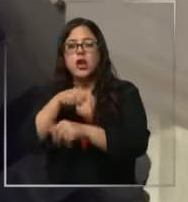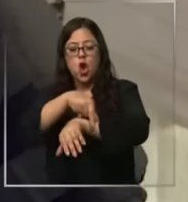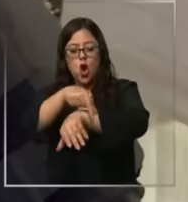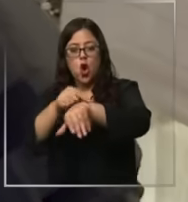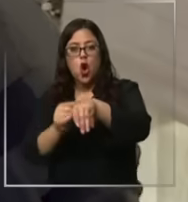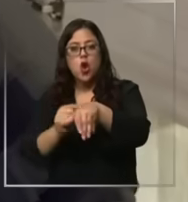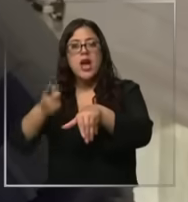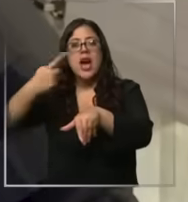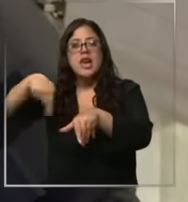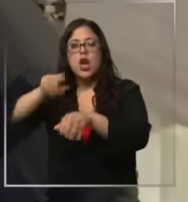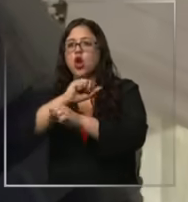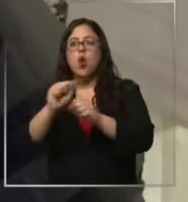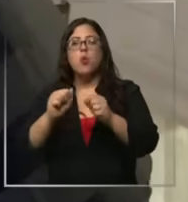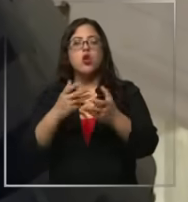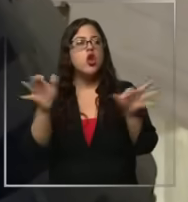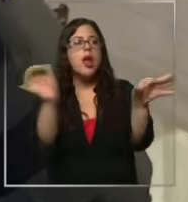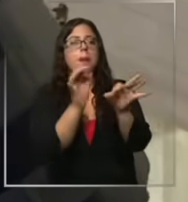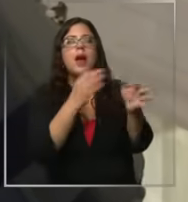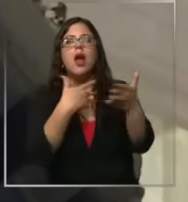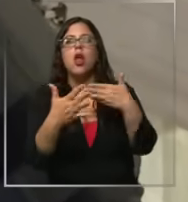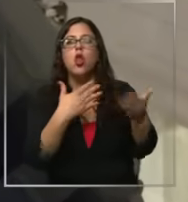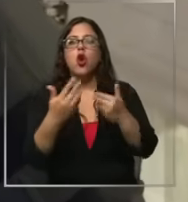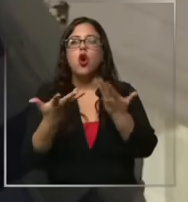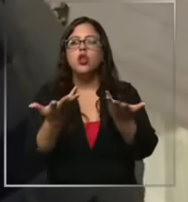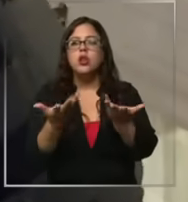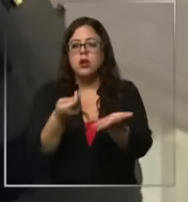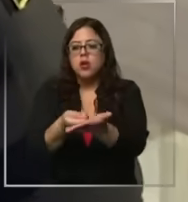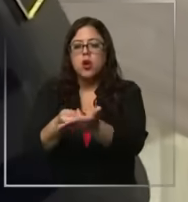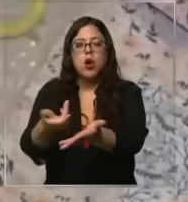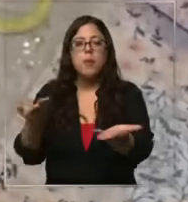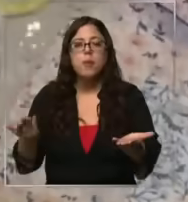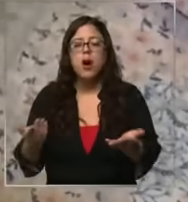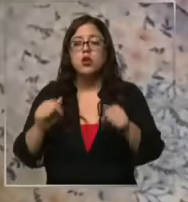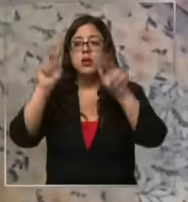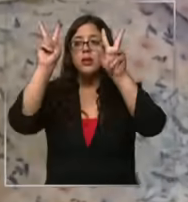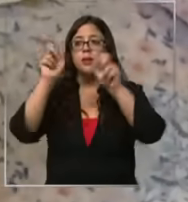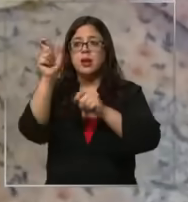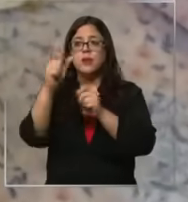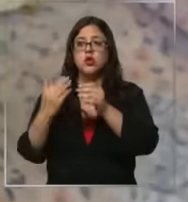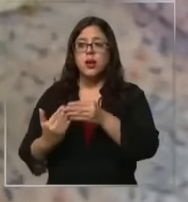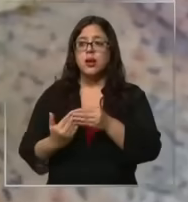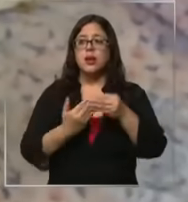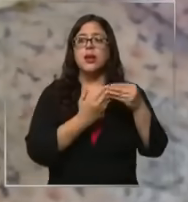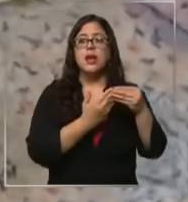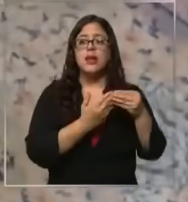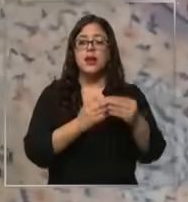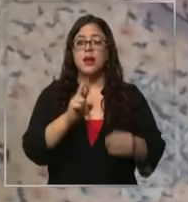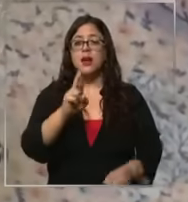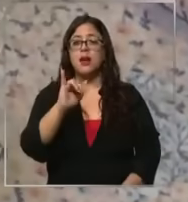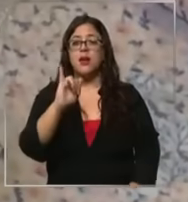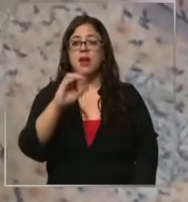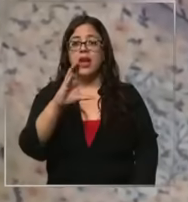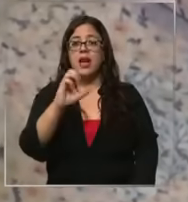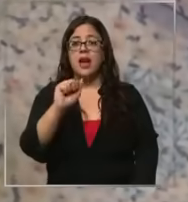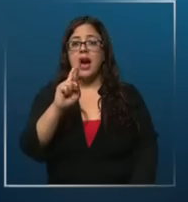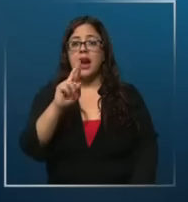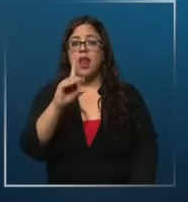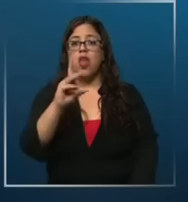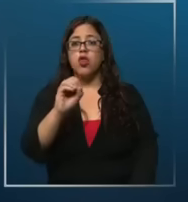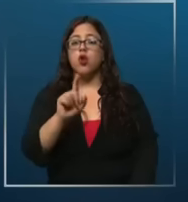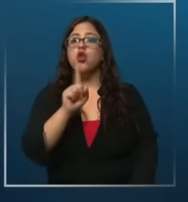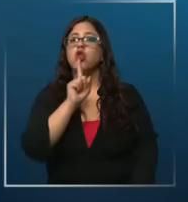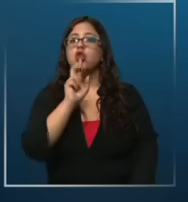que no pudieron acreditar su procedencia. En el caso del líder de Ricardo Triviño, encontramos